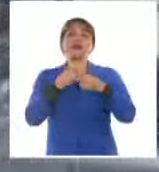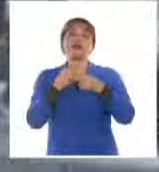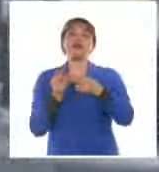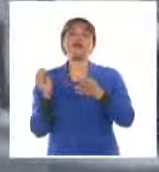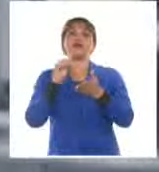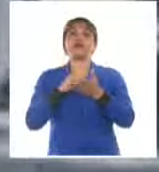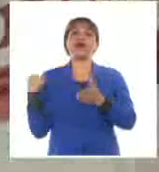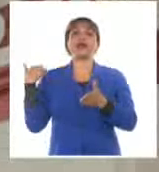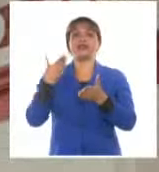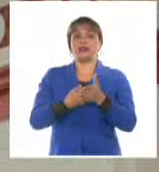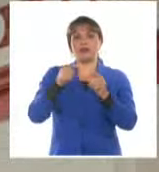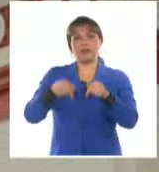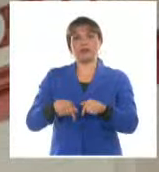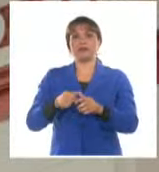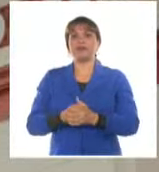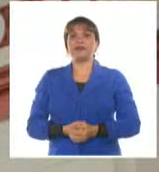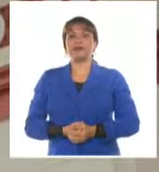hoy.